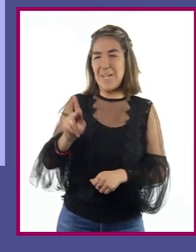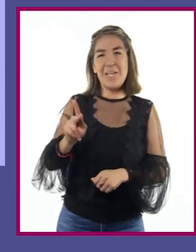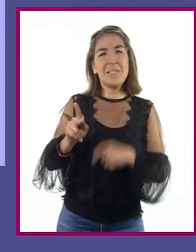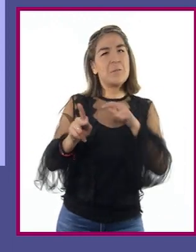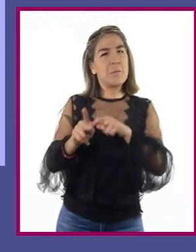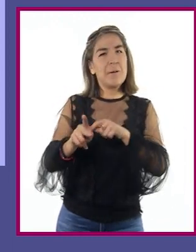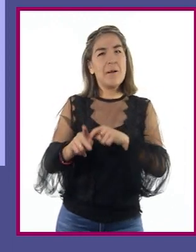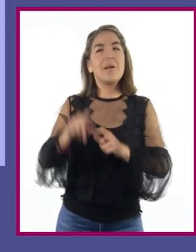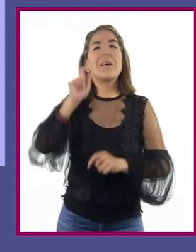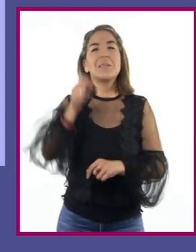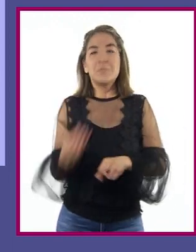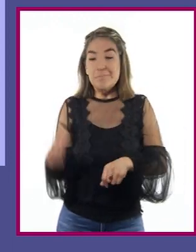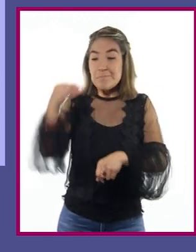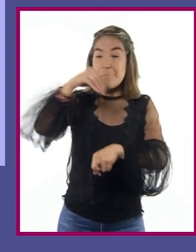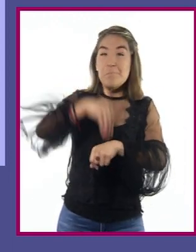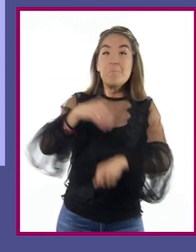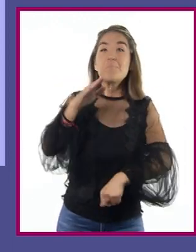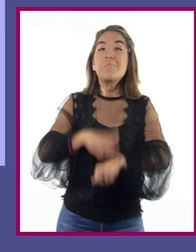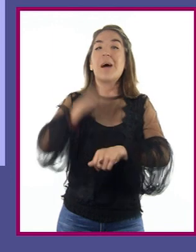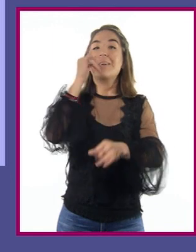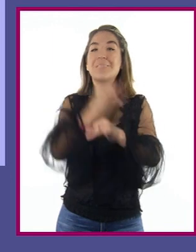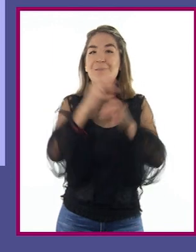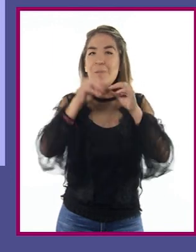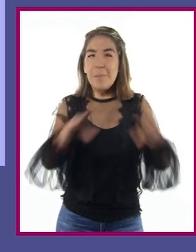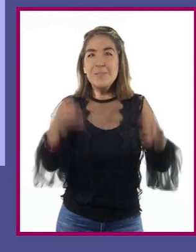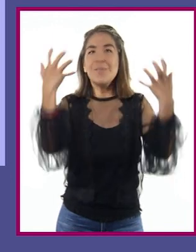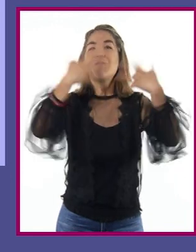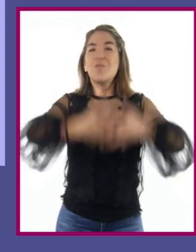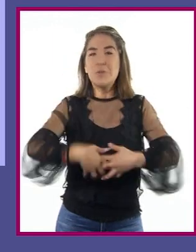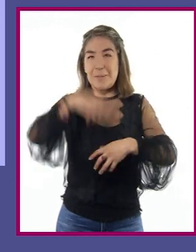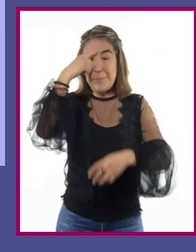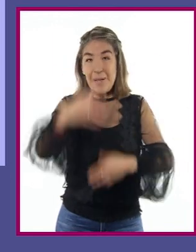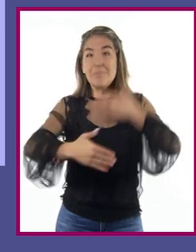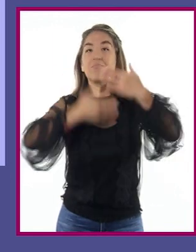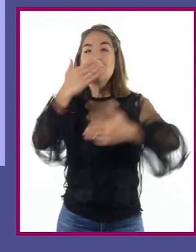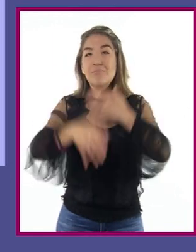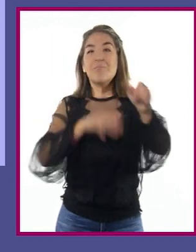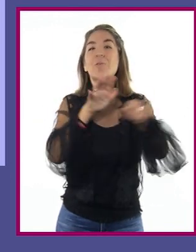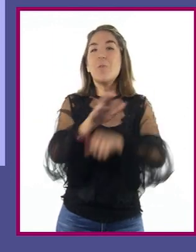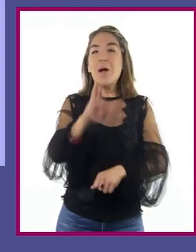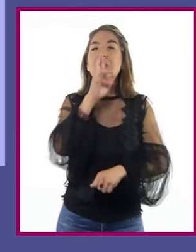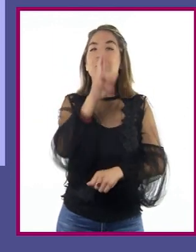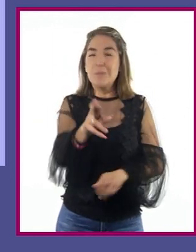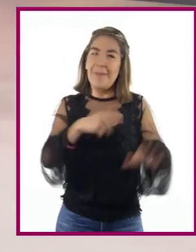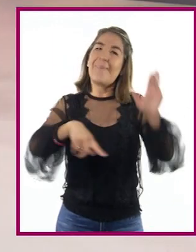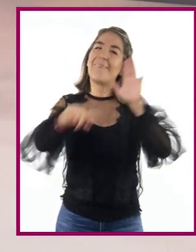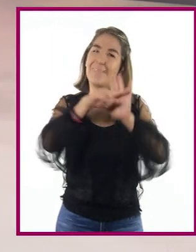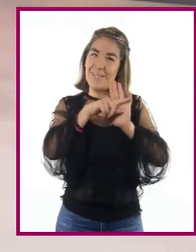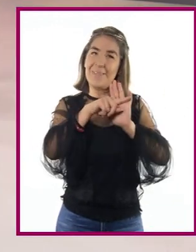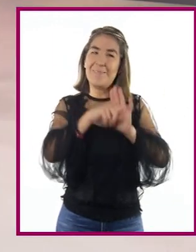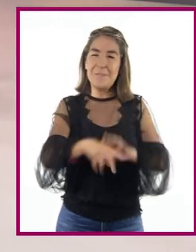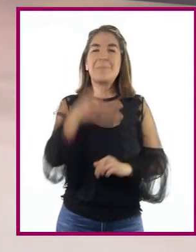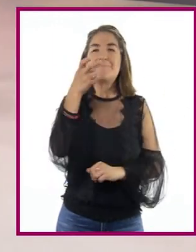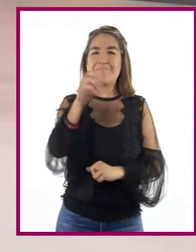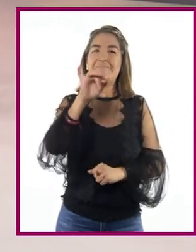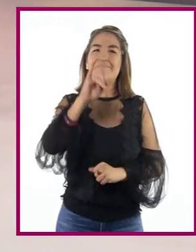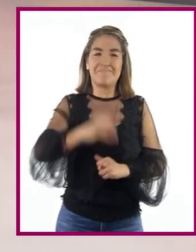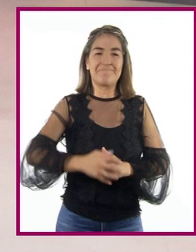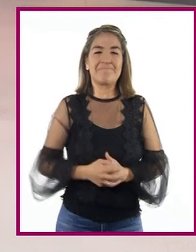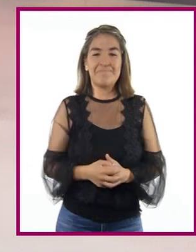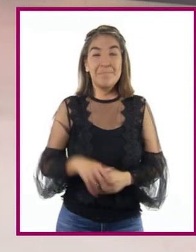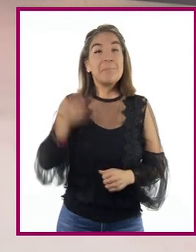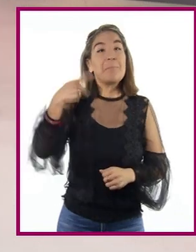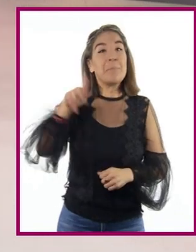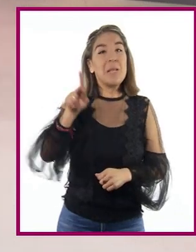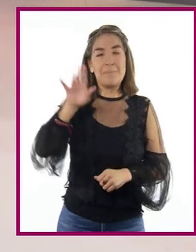decir, agrega información que funciona como una consecuencia o resultado negativo. Así es.